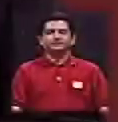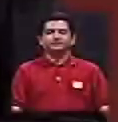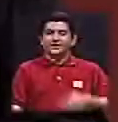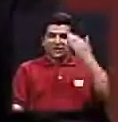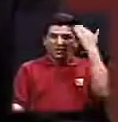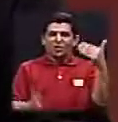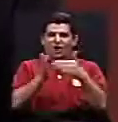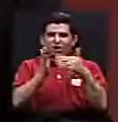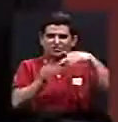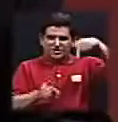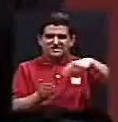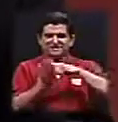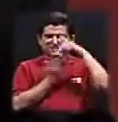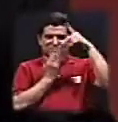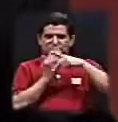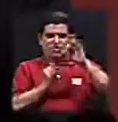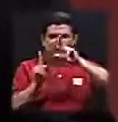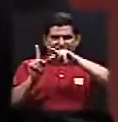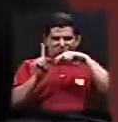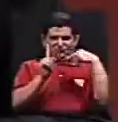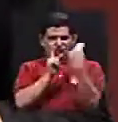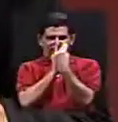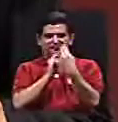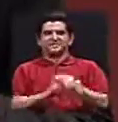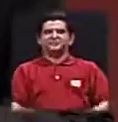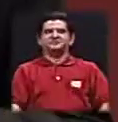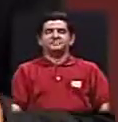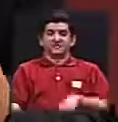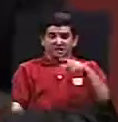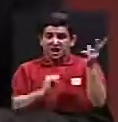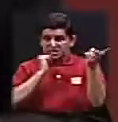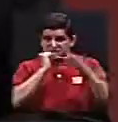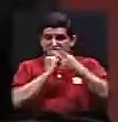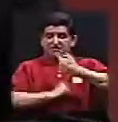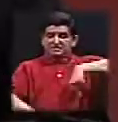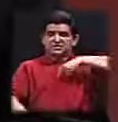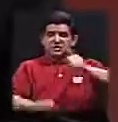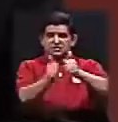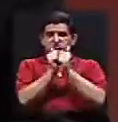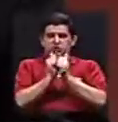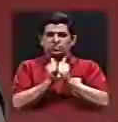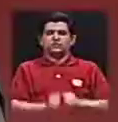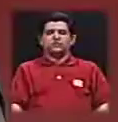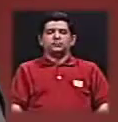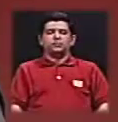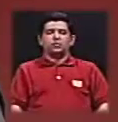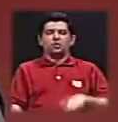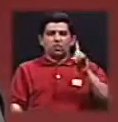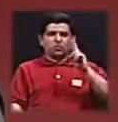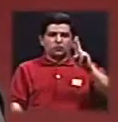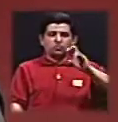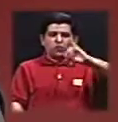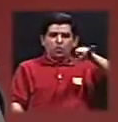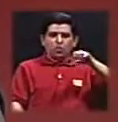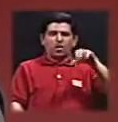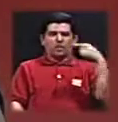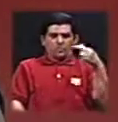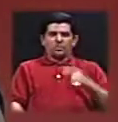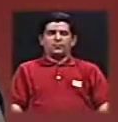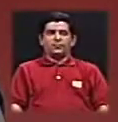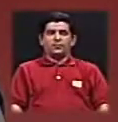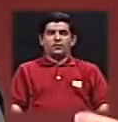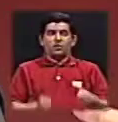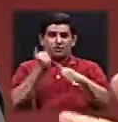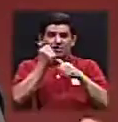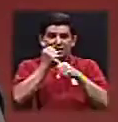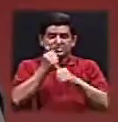Hola, estamos de regreso en su programa Puntos de Vista. En esta ocasión nos acompaña el doctor Juan Guaglupo, asesor de la Rectoría de la Universidad de Costa